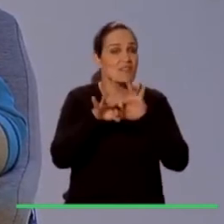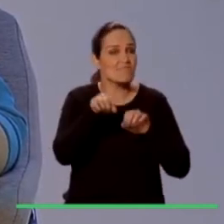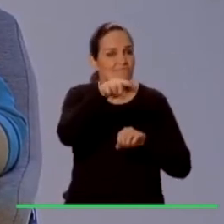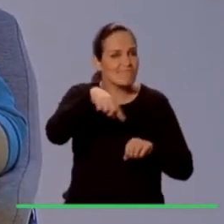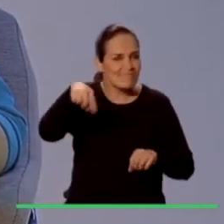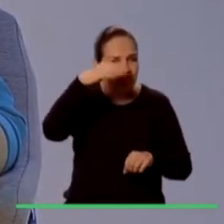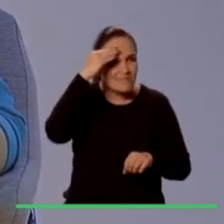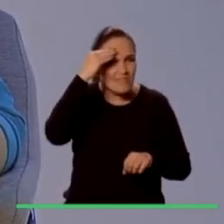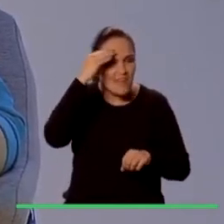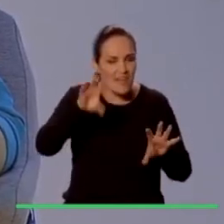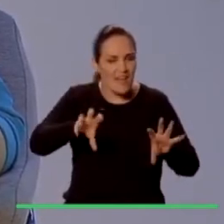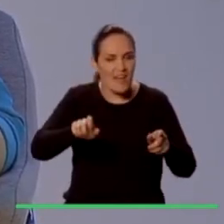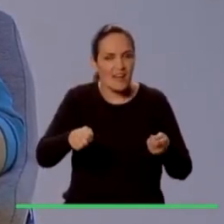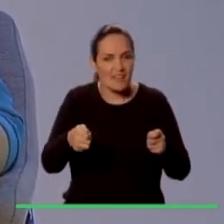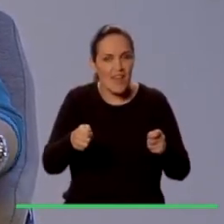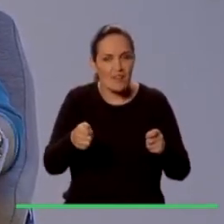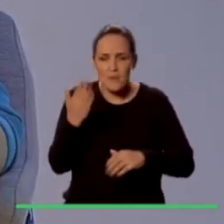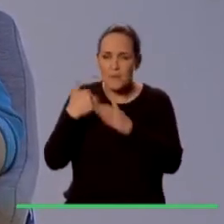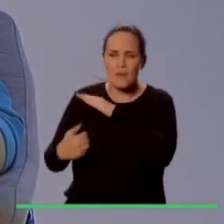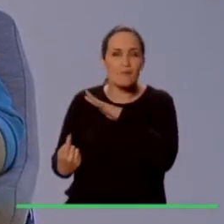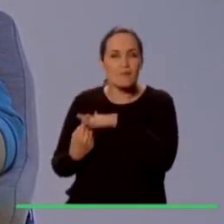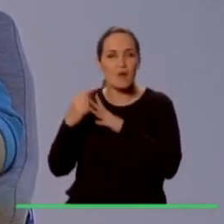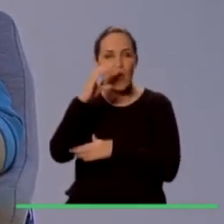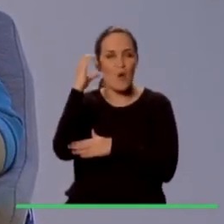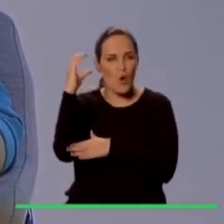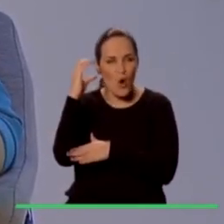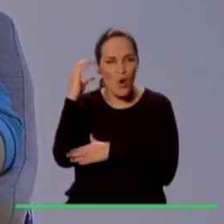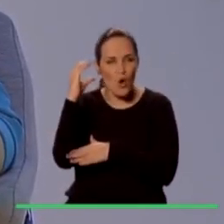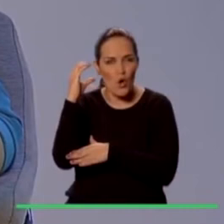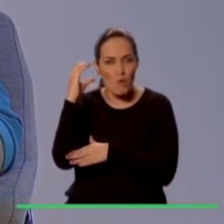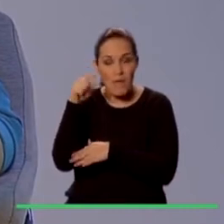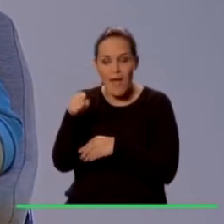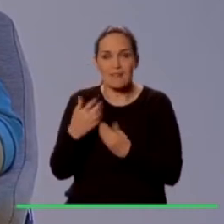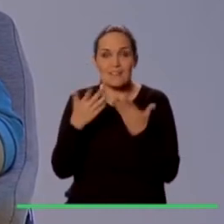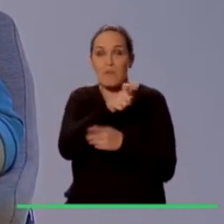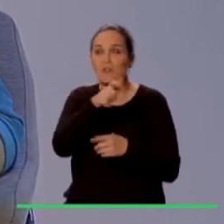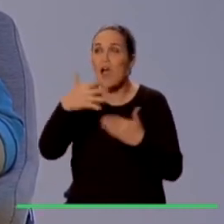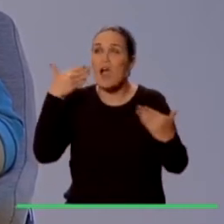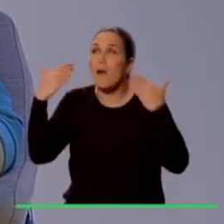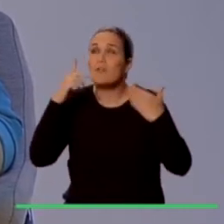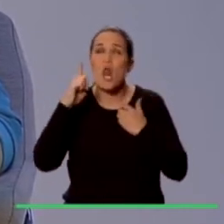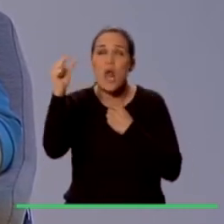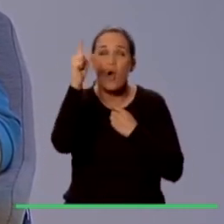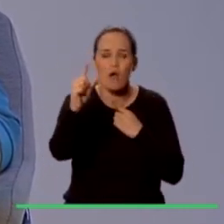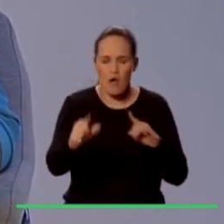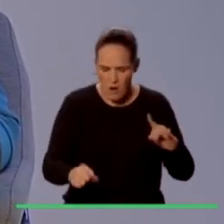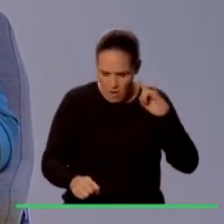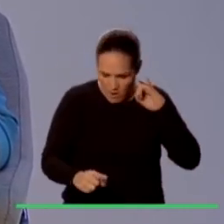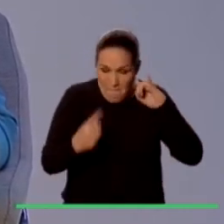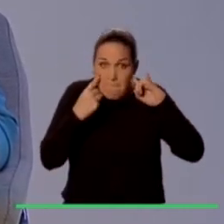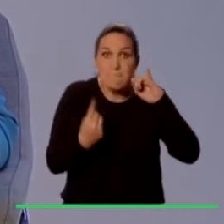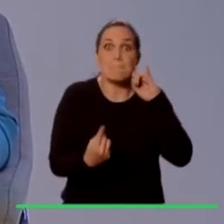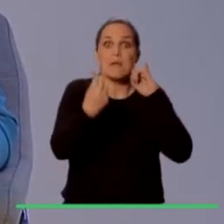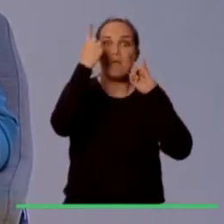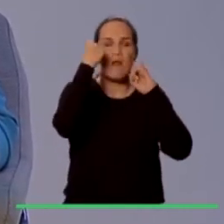Es bueno que hagamos un recorrido sobre esa radio que también llegó a nuestro país, que empezó y que ayudó a decenas de campesinos, que